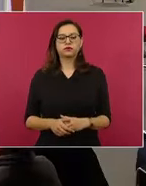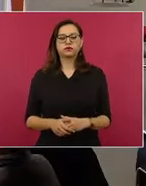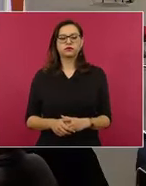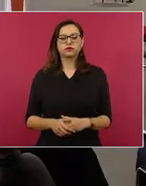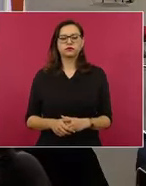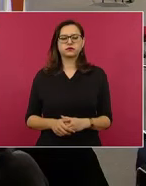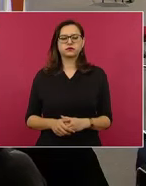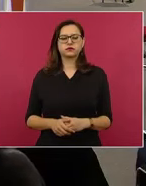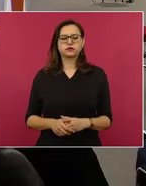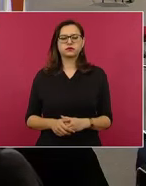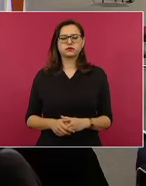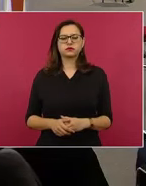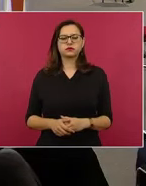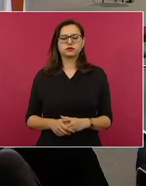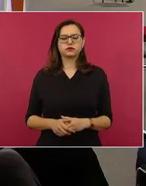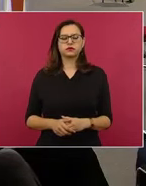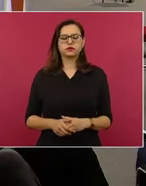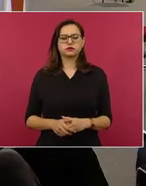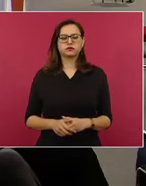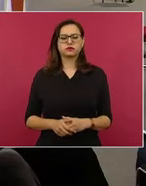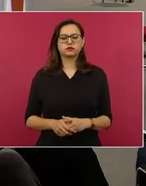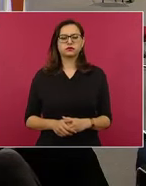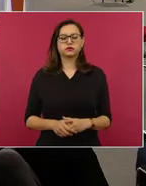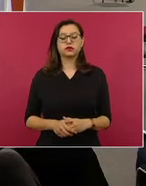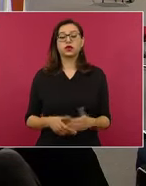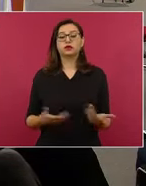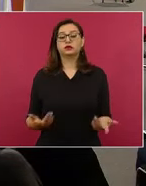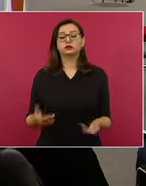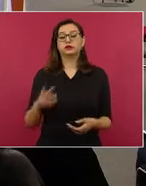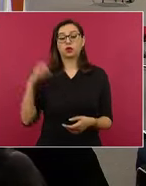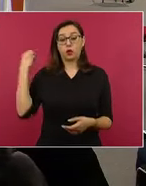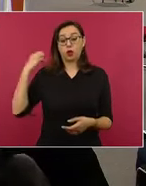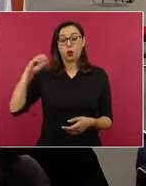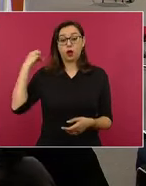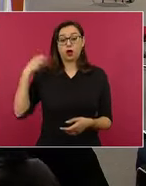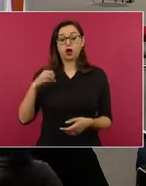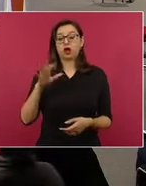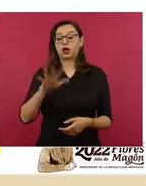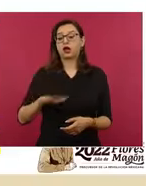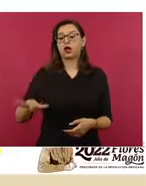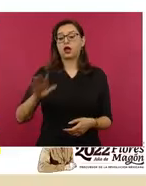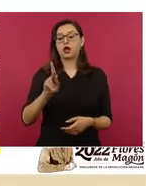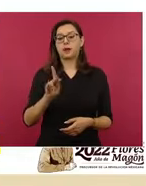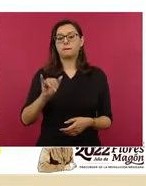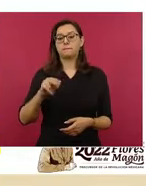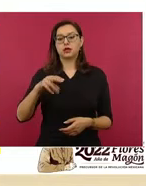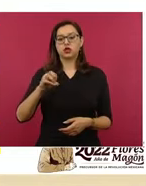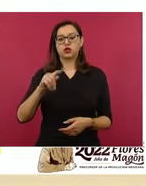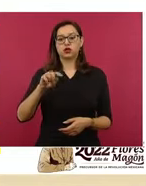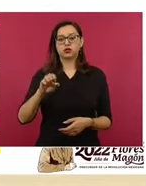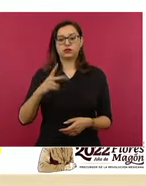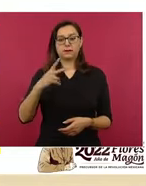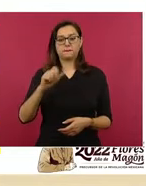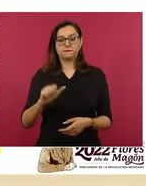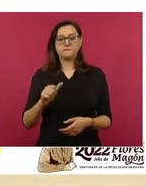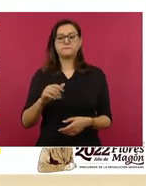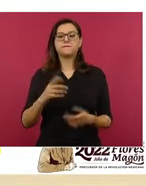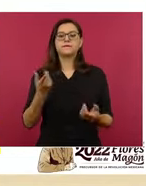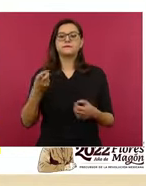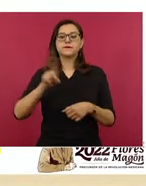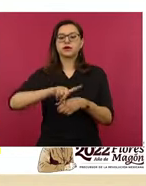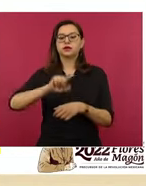caso de Empinotepa Nacional, Oaxaca, el 29 de marzo se dio